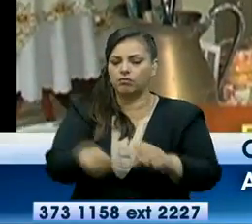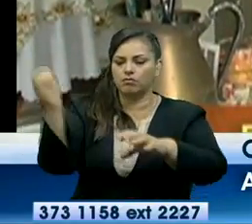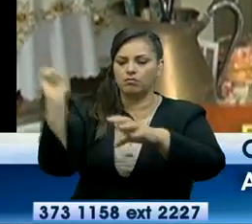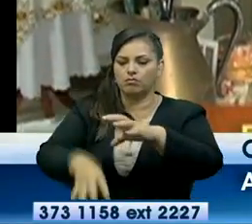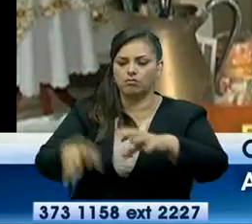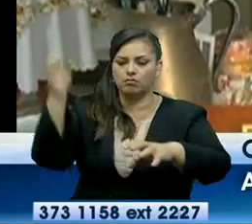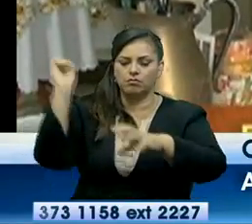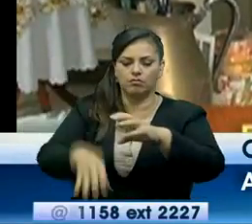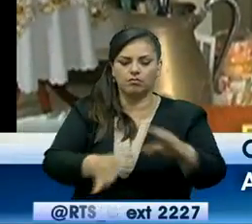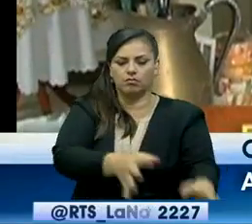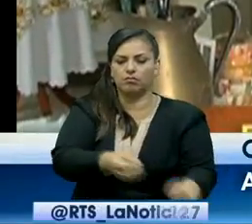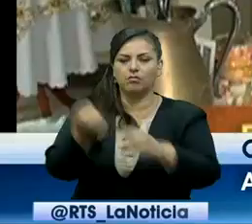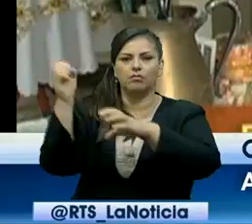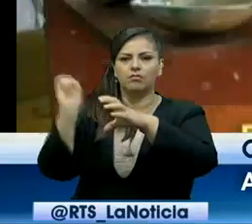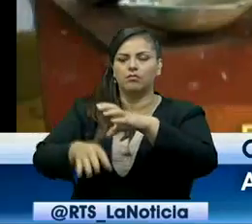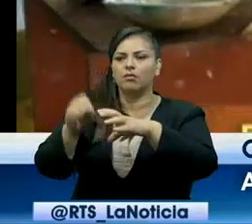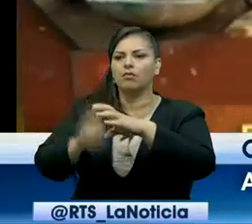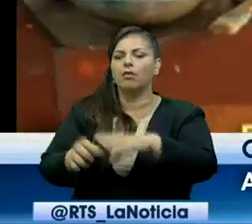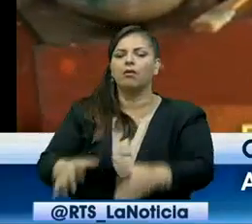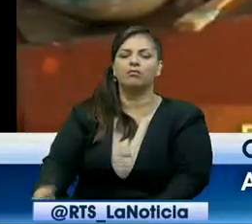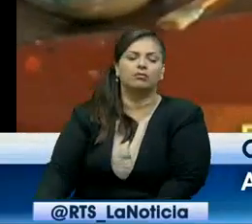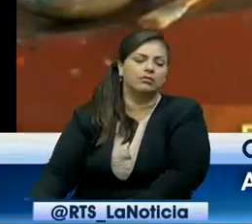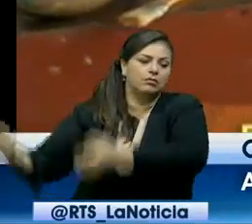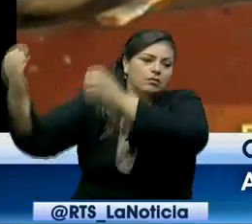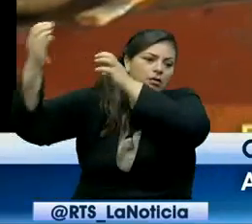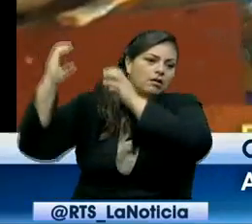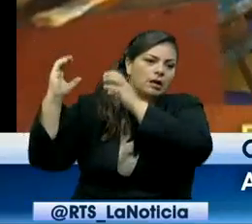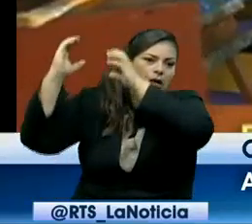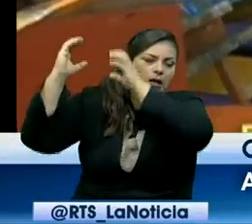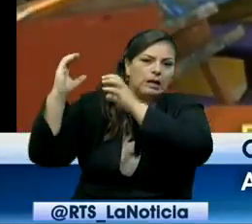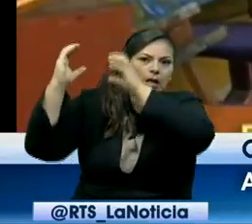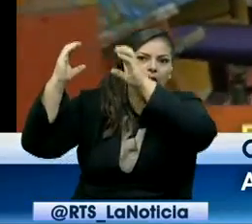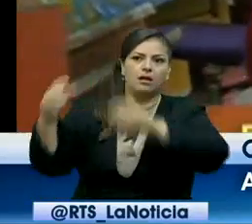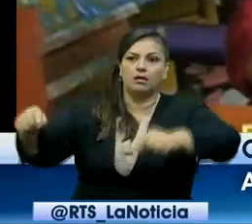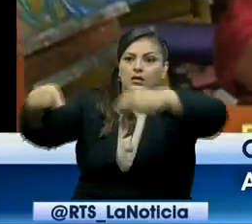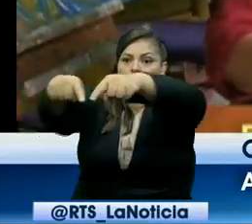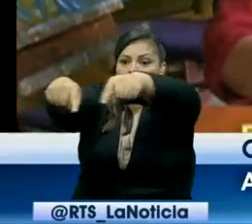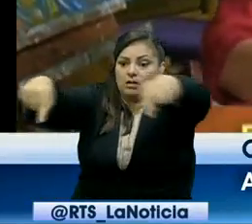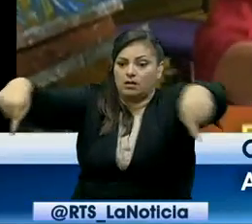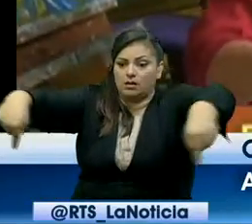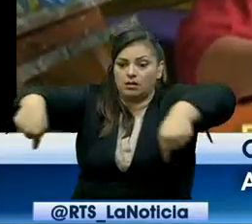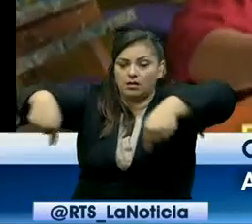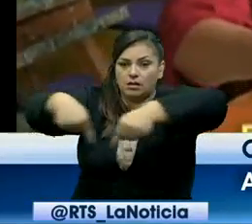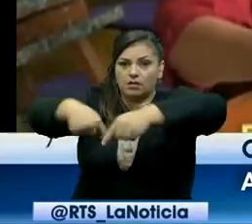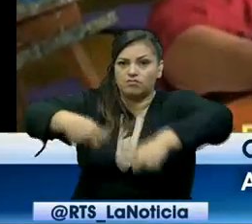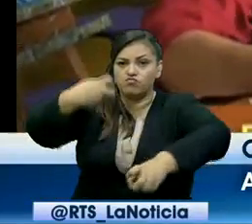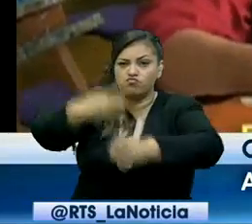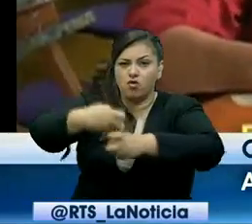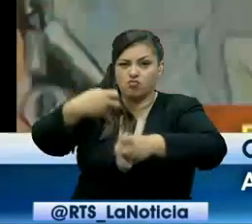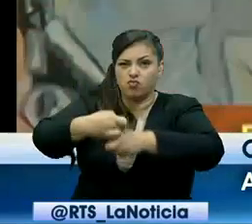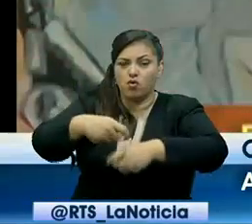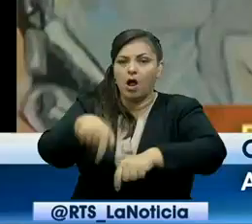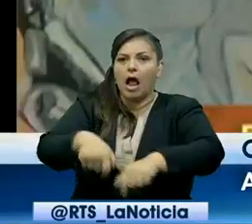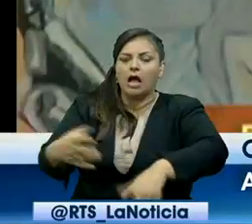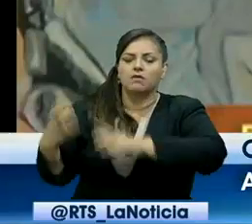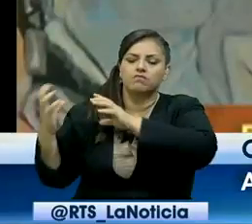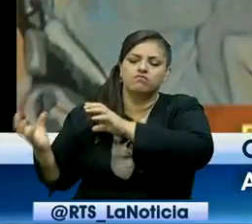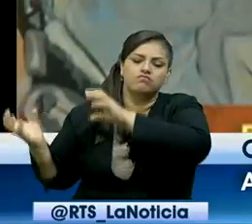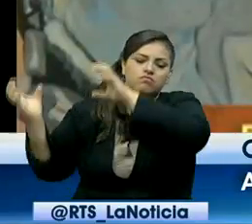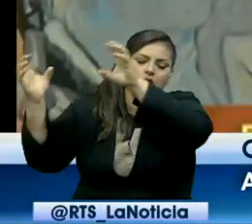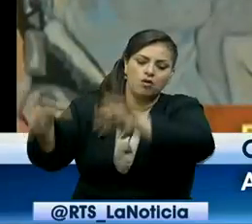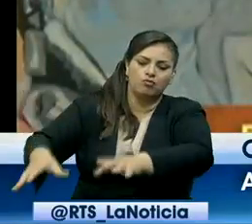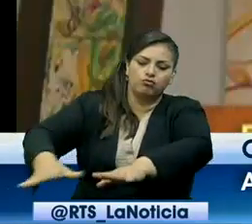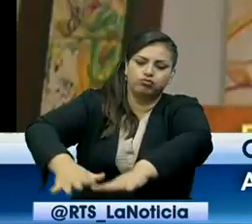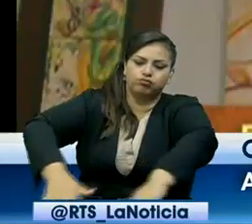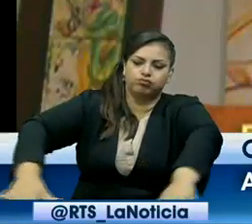esa marca a mí me apasionado bueno entonces empecé y se los muebles hice unas composiciones de ustedes las pueden ver